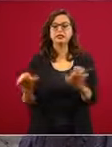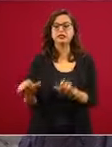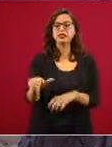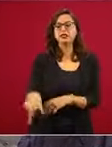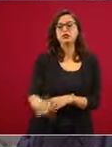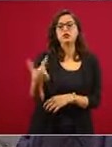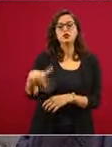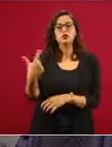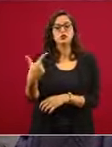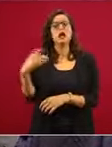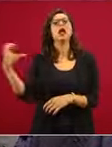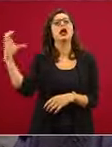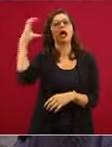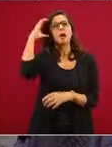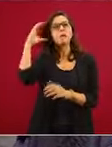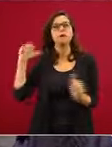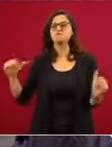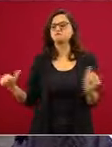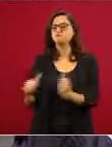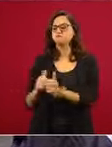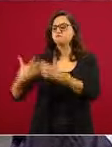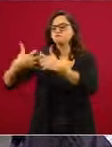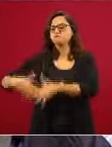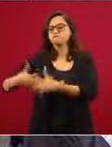10,612 con ventiladores.